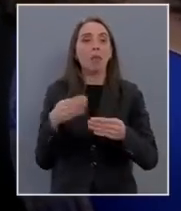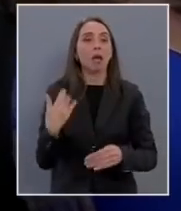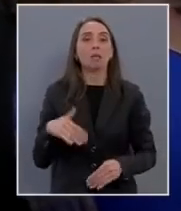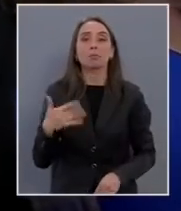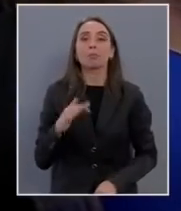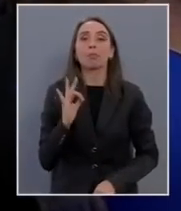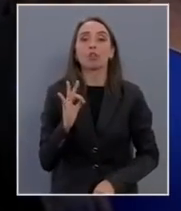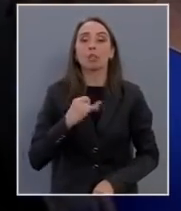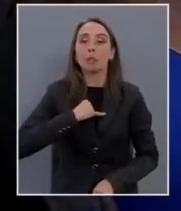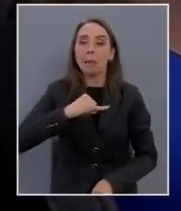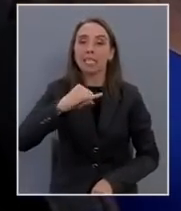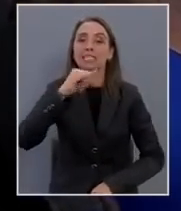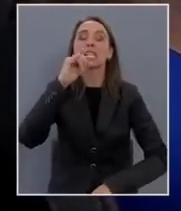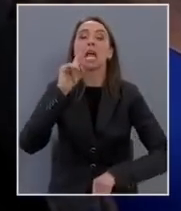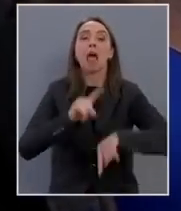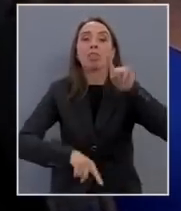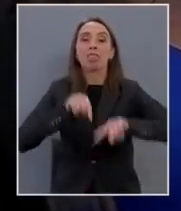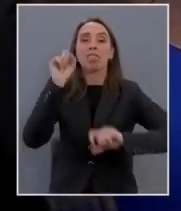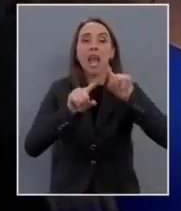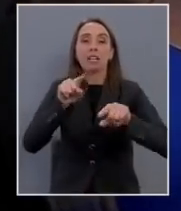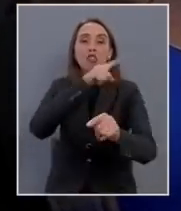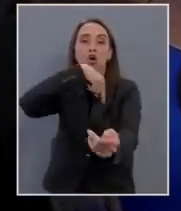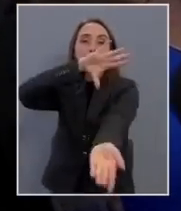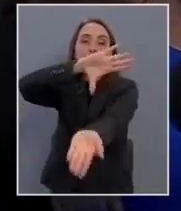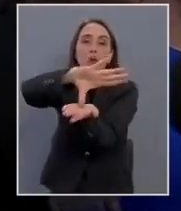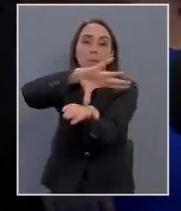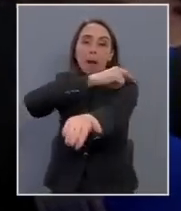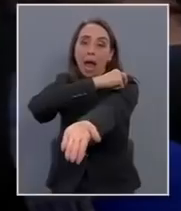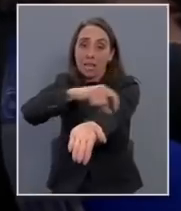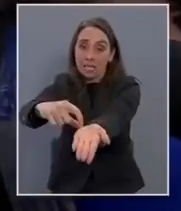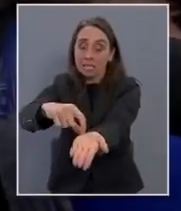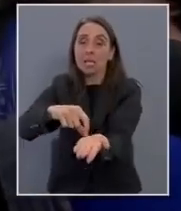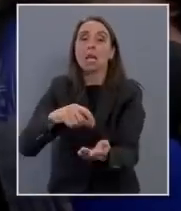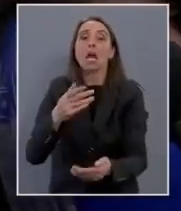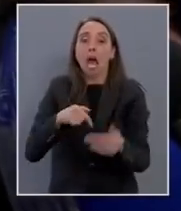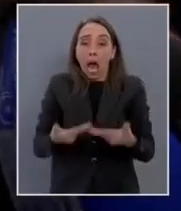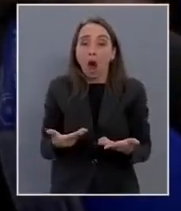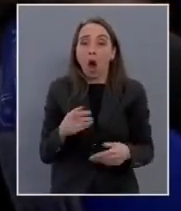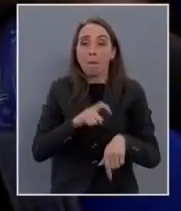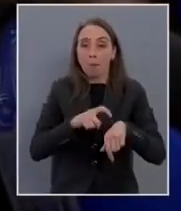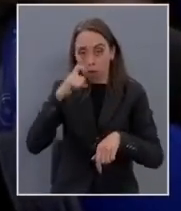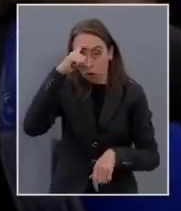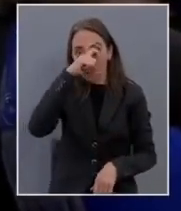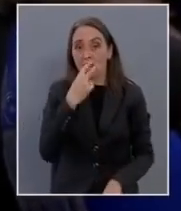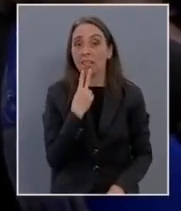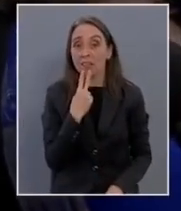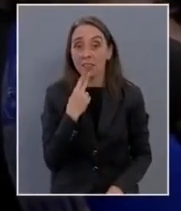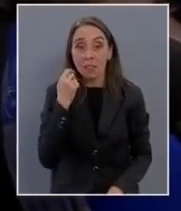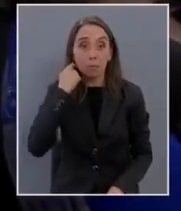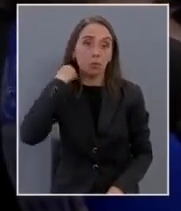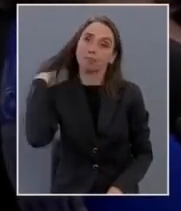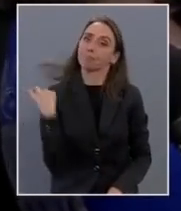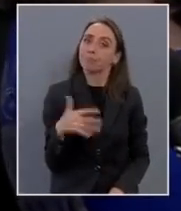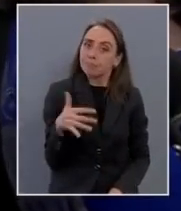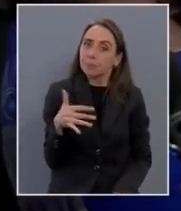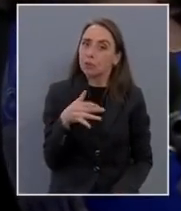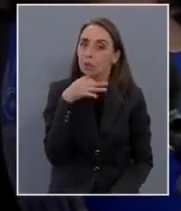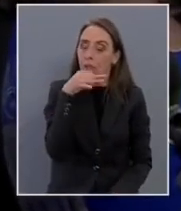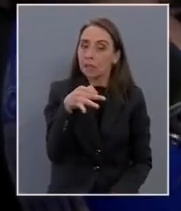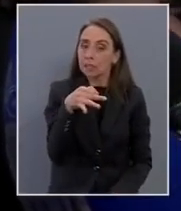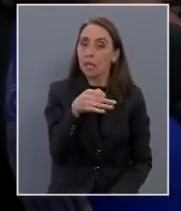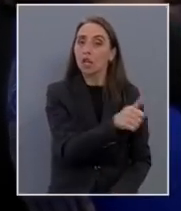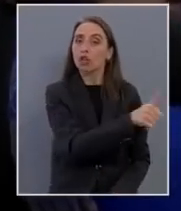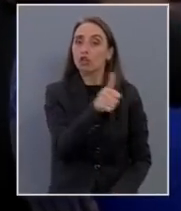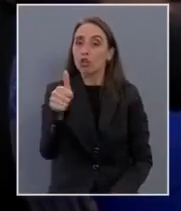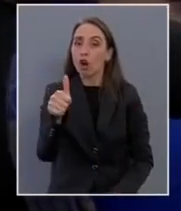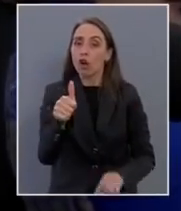en la continuidad territorial de nuestro país. Y además en los momentos difíciles que vivimos. Me parece importante decir de que todos tenemos